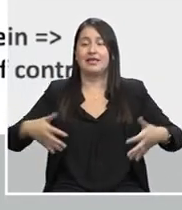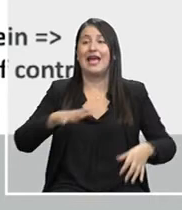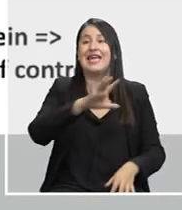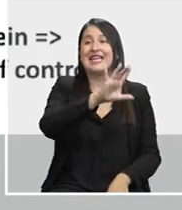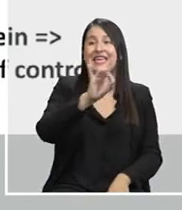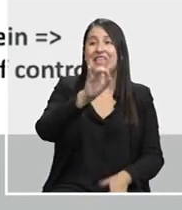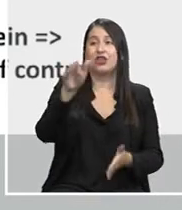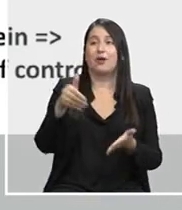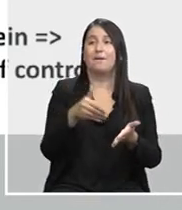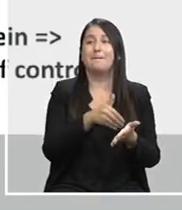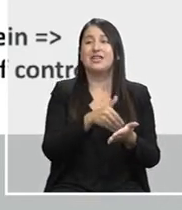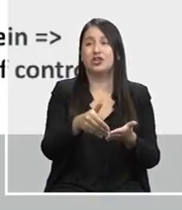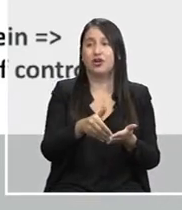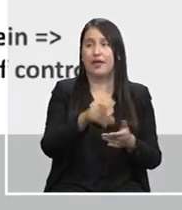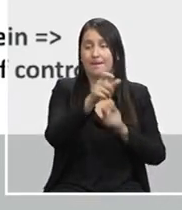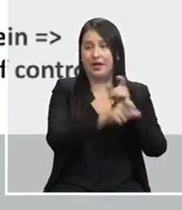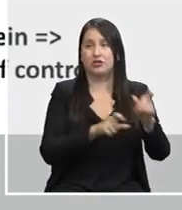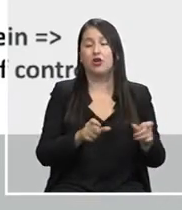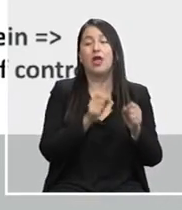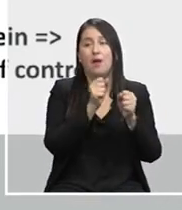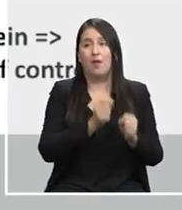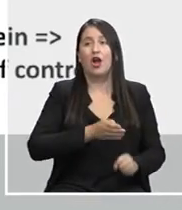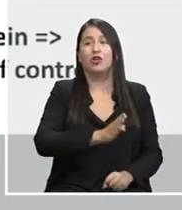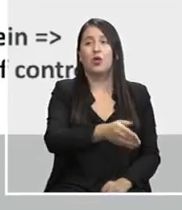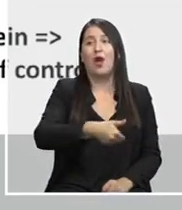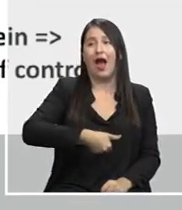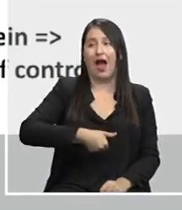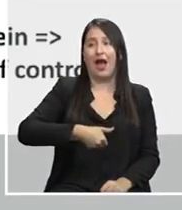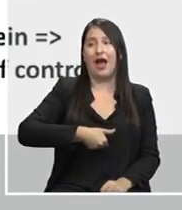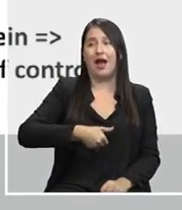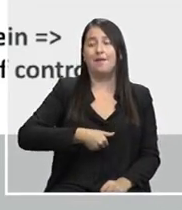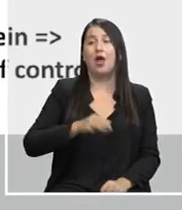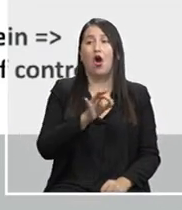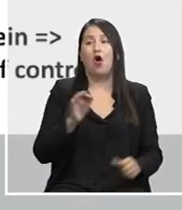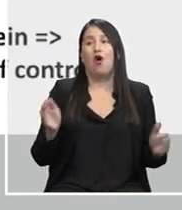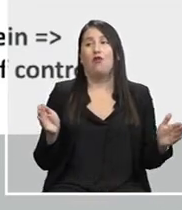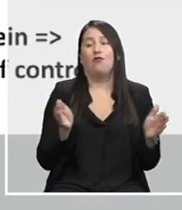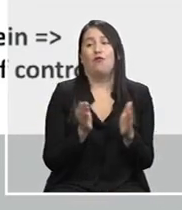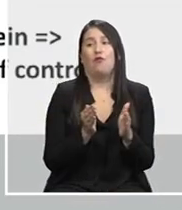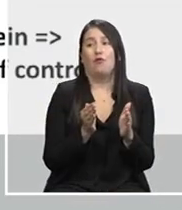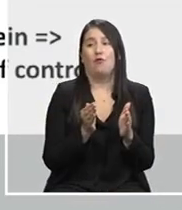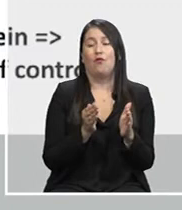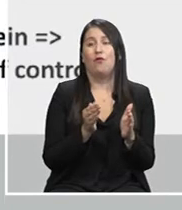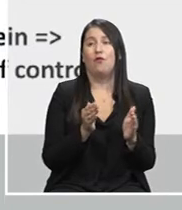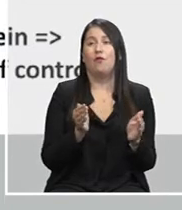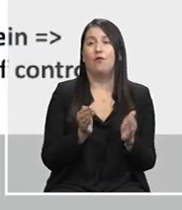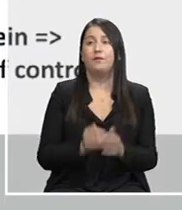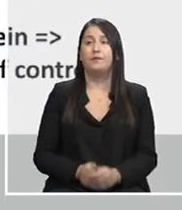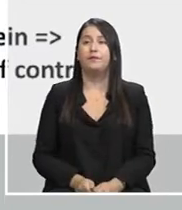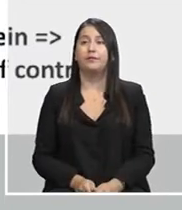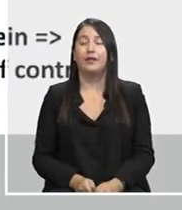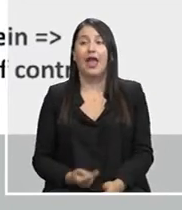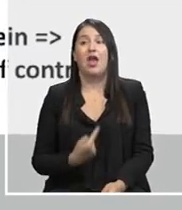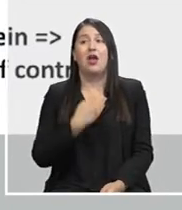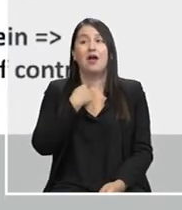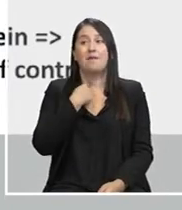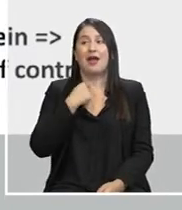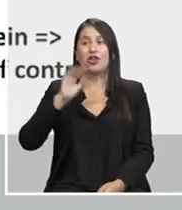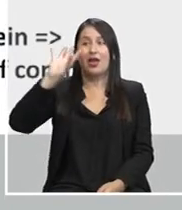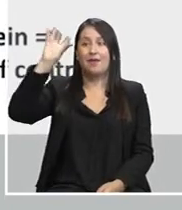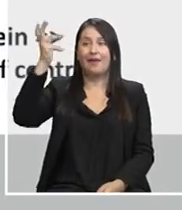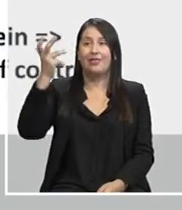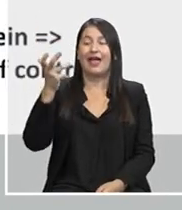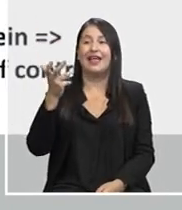millones de personas podrían seguir pasando hambre o estar subnutridos. Y por último, el impacto ambiental de nuestros